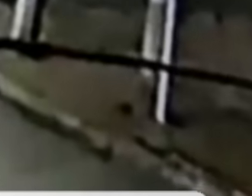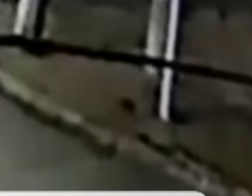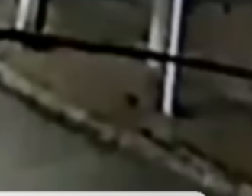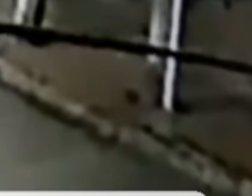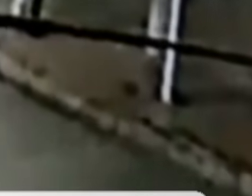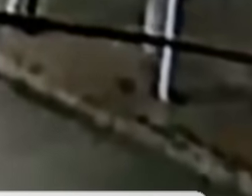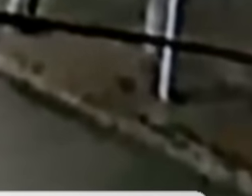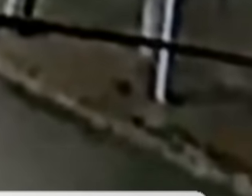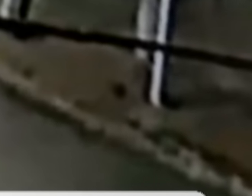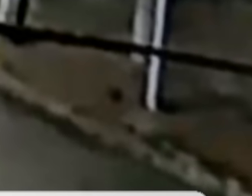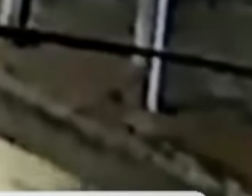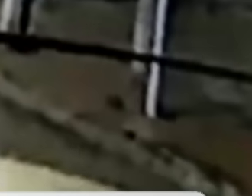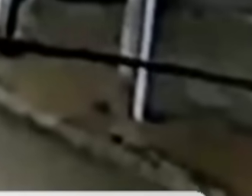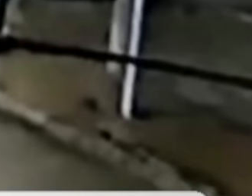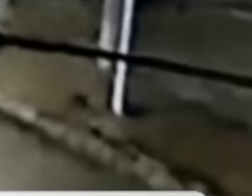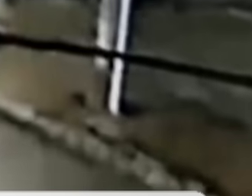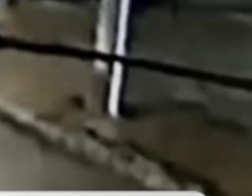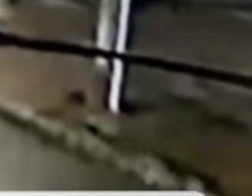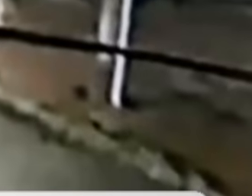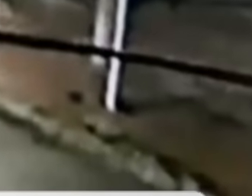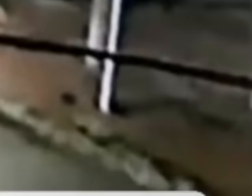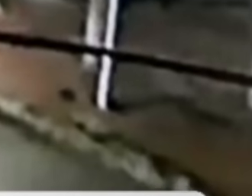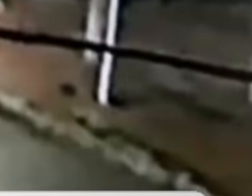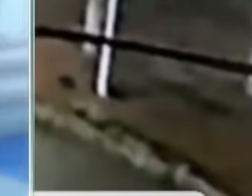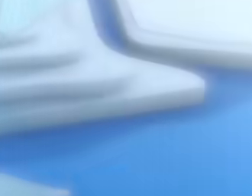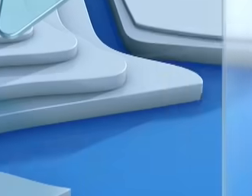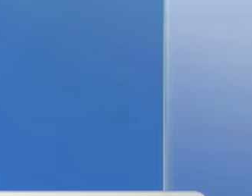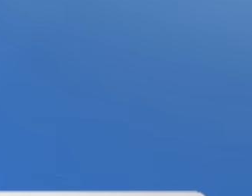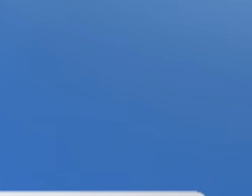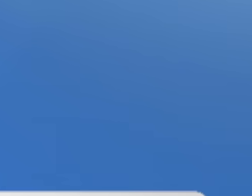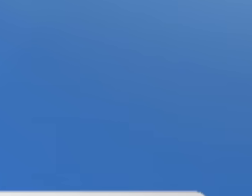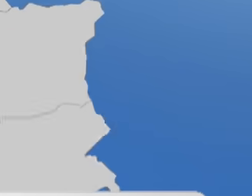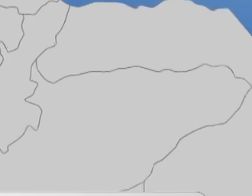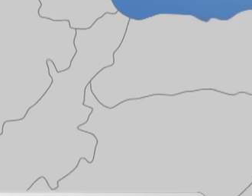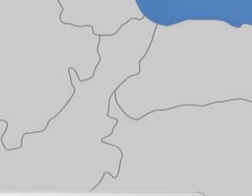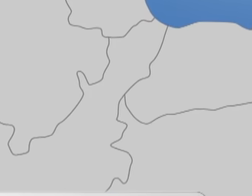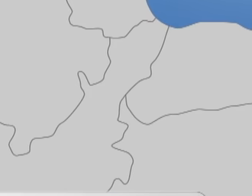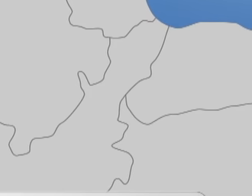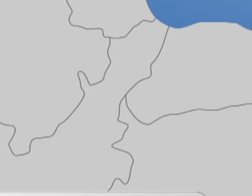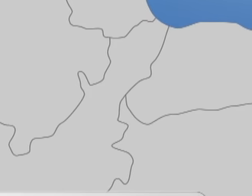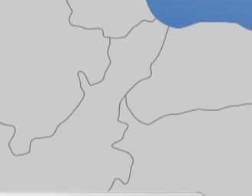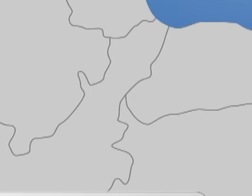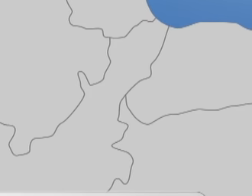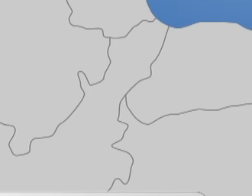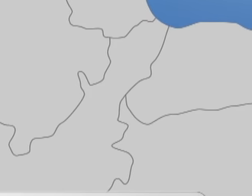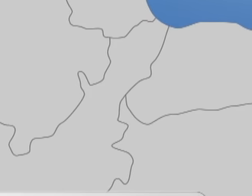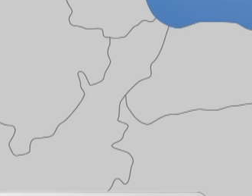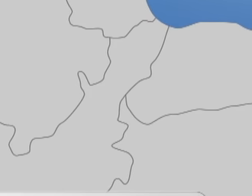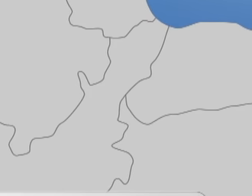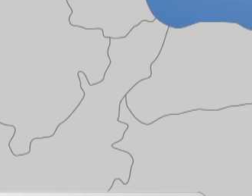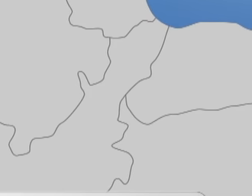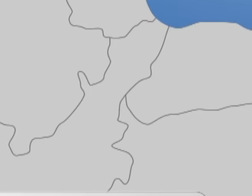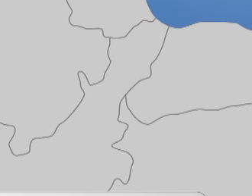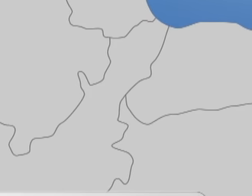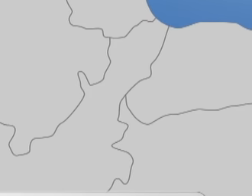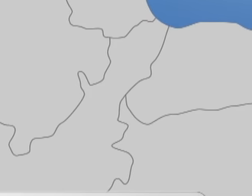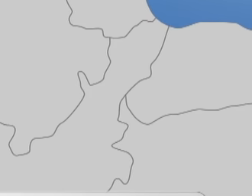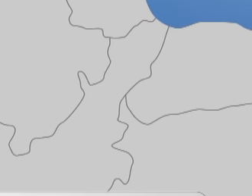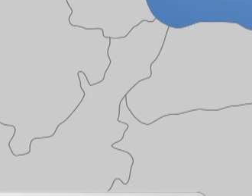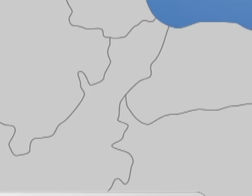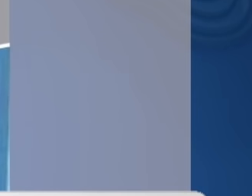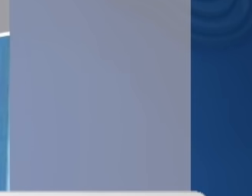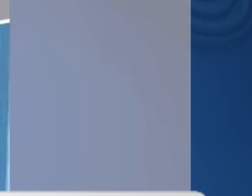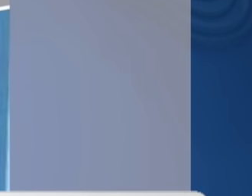Usaban taxis para cometer sus fechorías. Masacre en Tarazá, Antioquia. Tres hombres